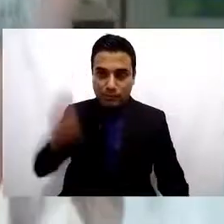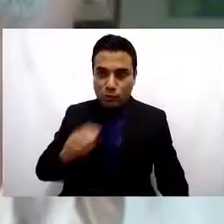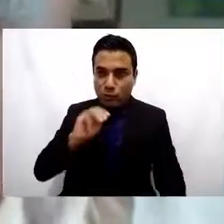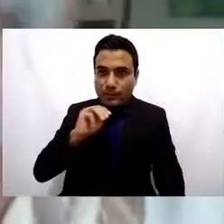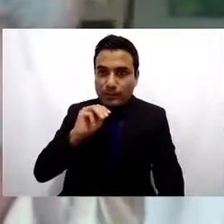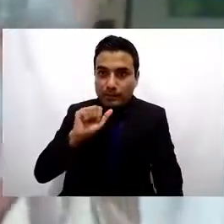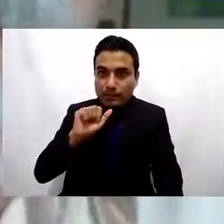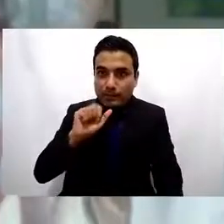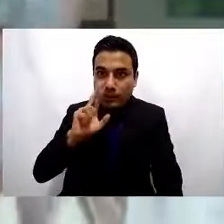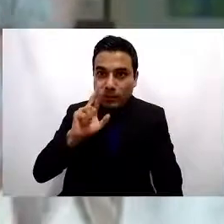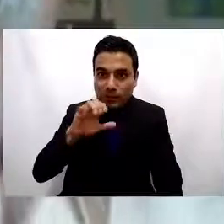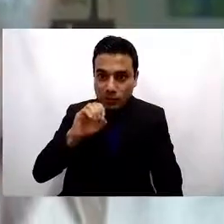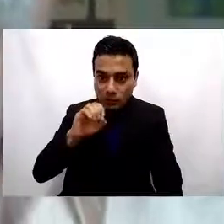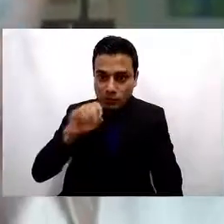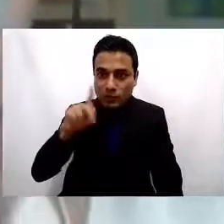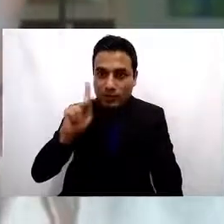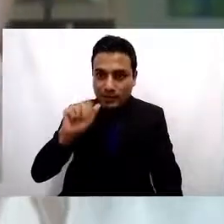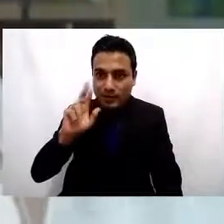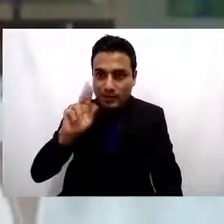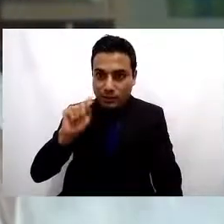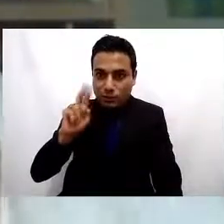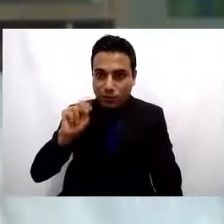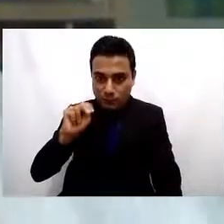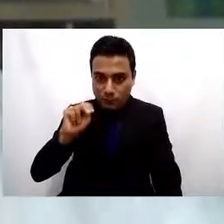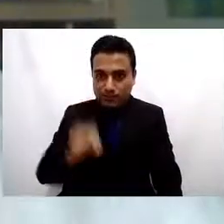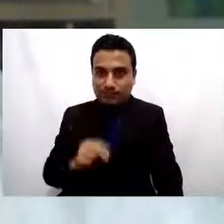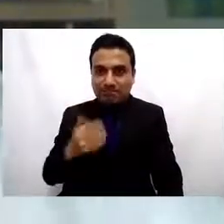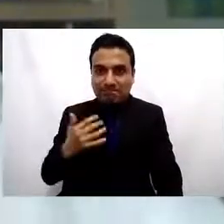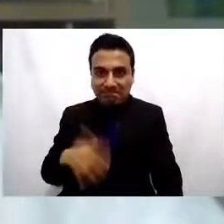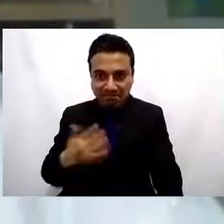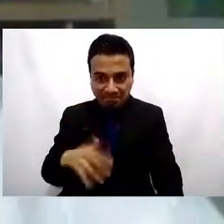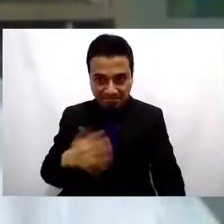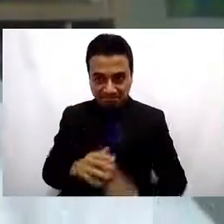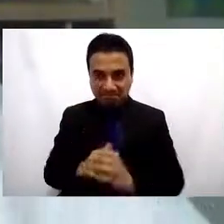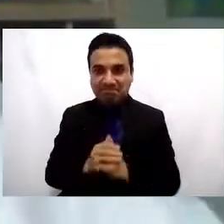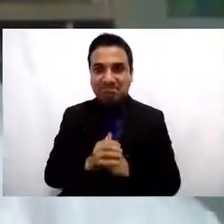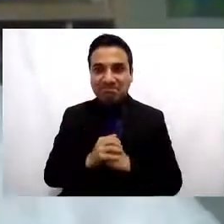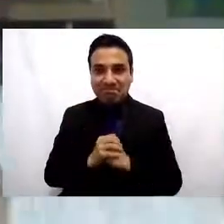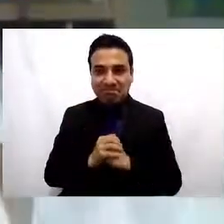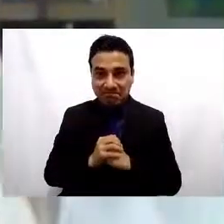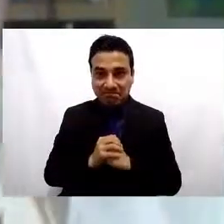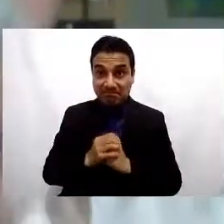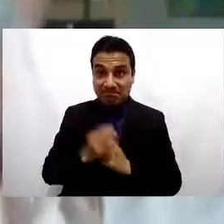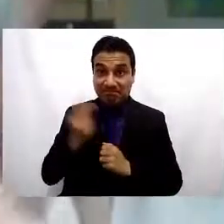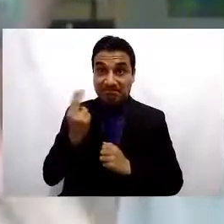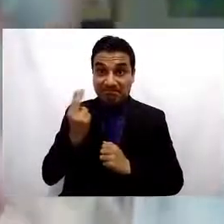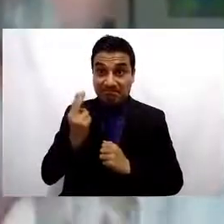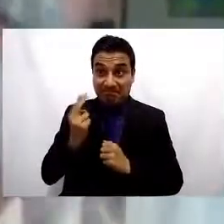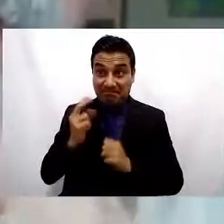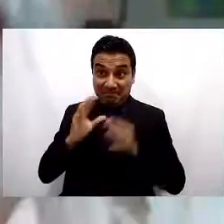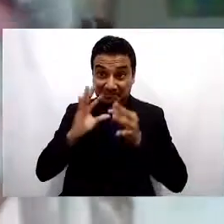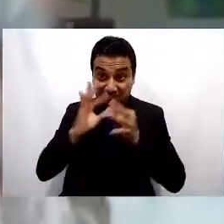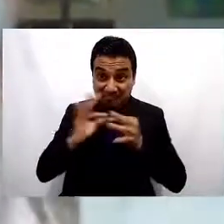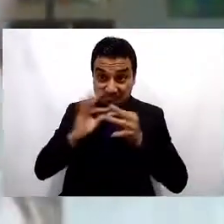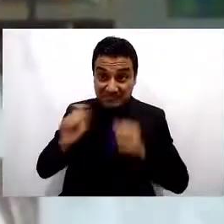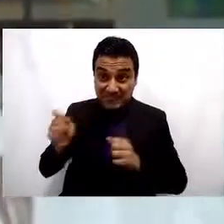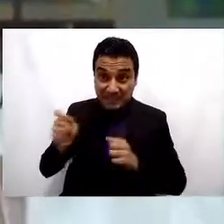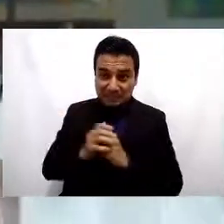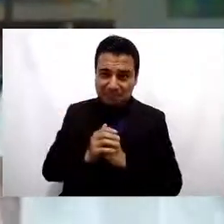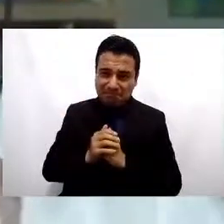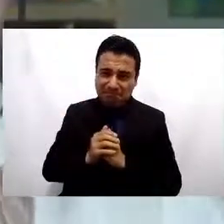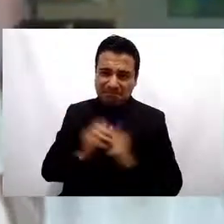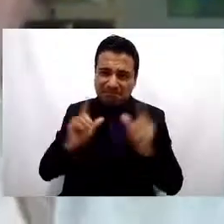Mauricio Cartún. Realmente tenemos que presentarlo muy brevemente, pero podríamos decir mucho sobre